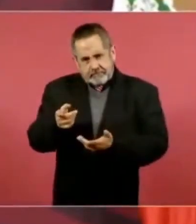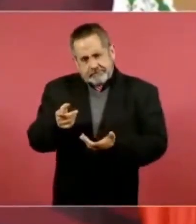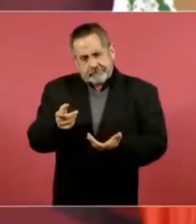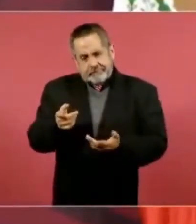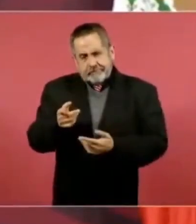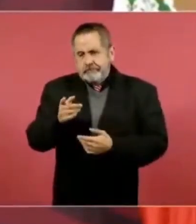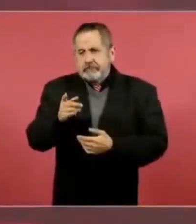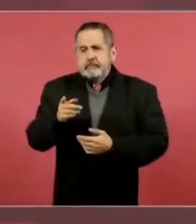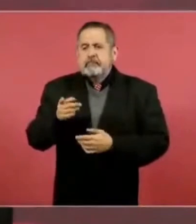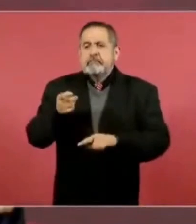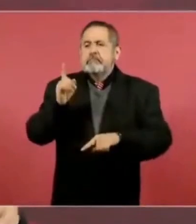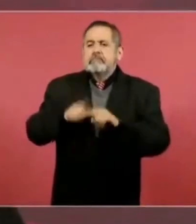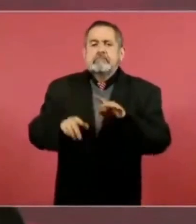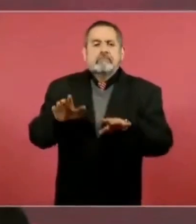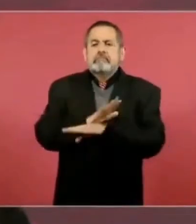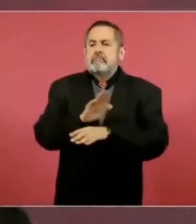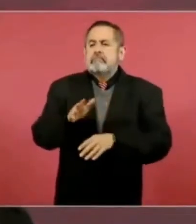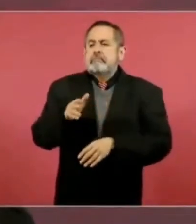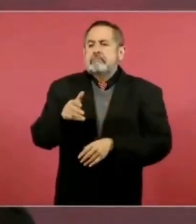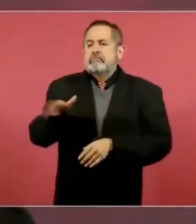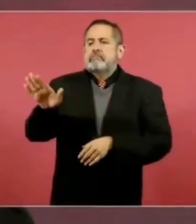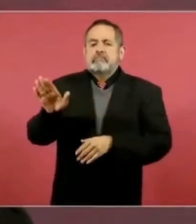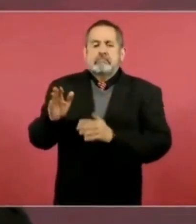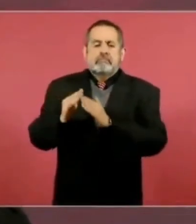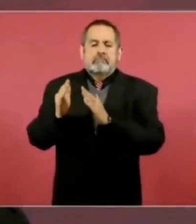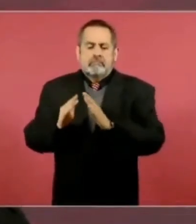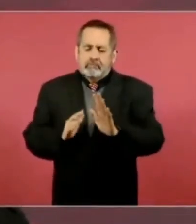no mandarla a su casa?